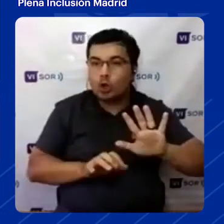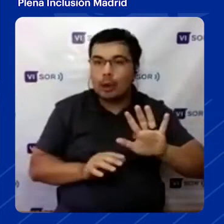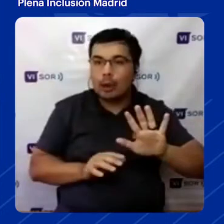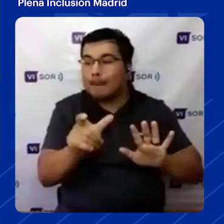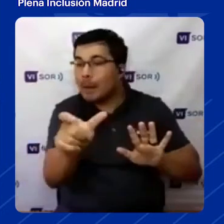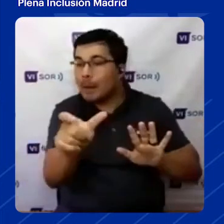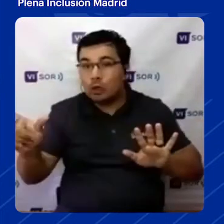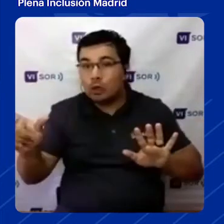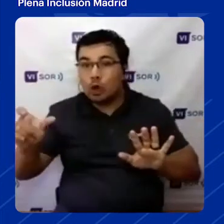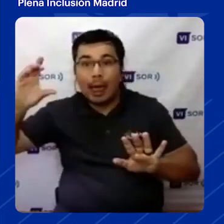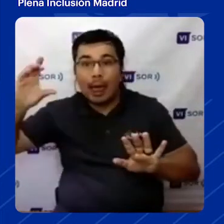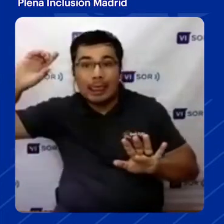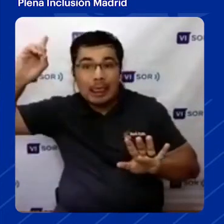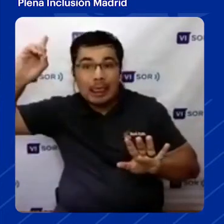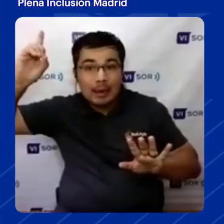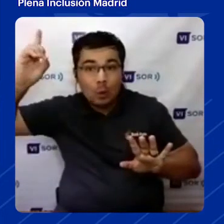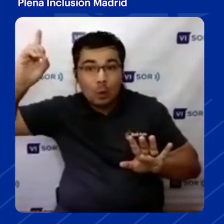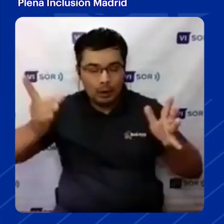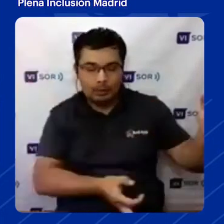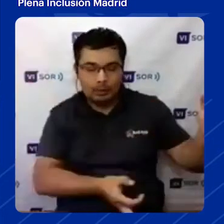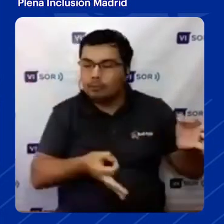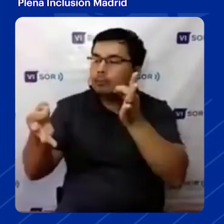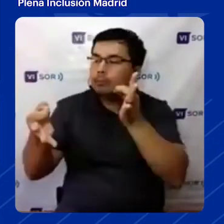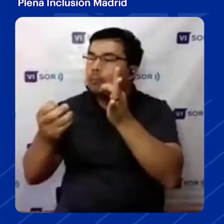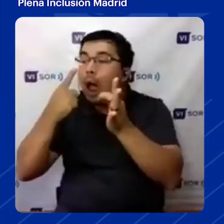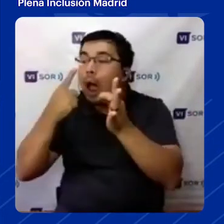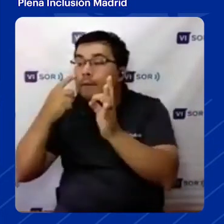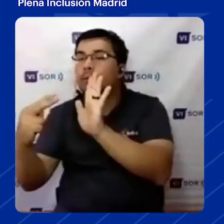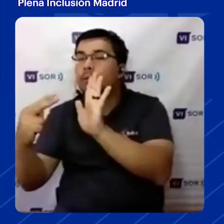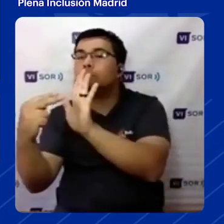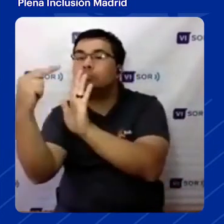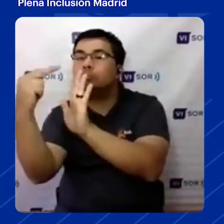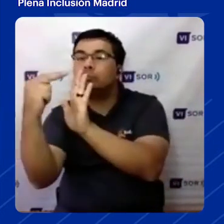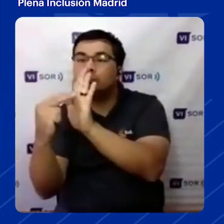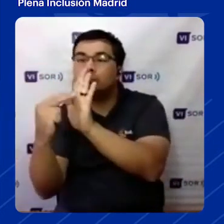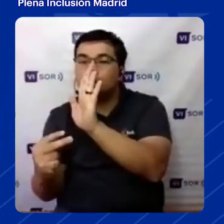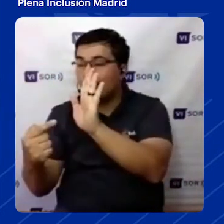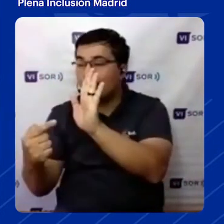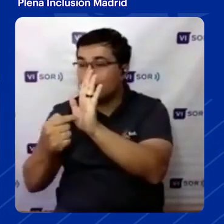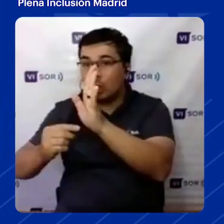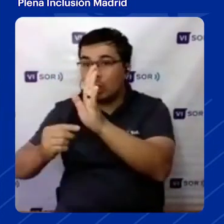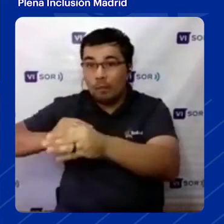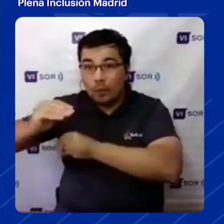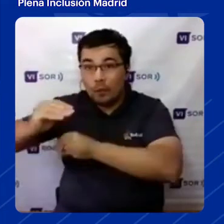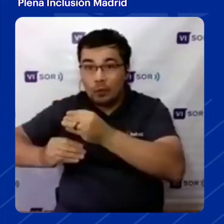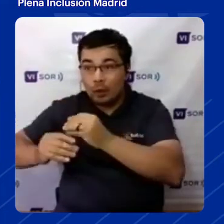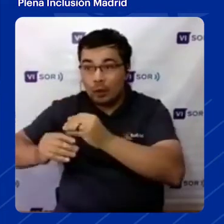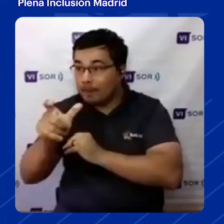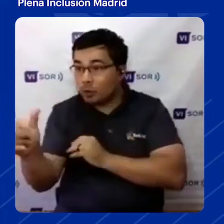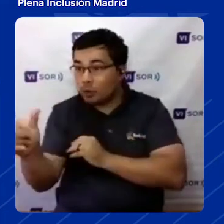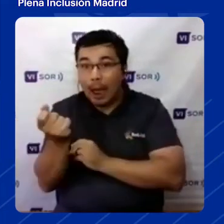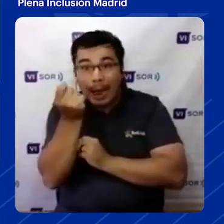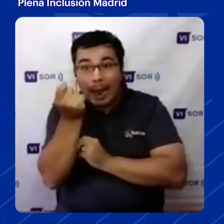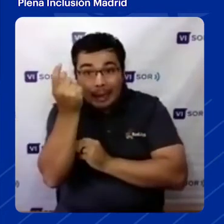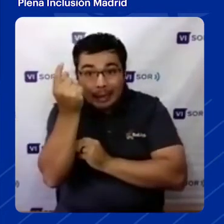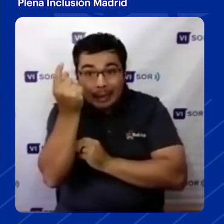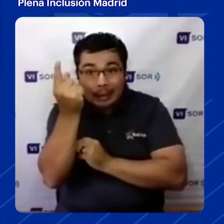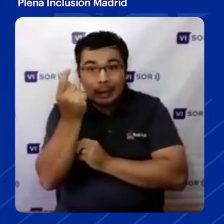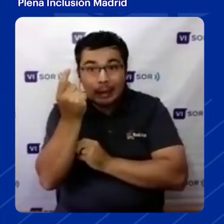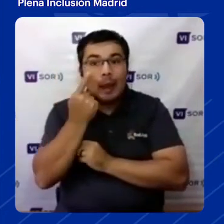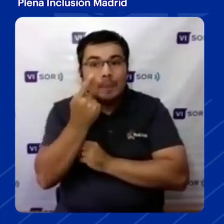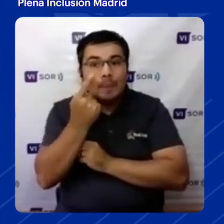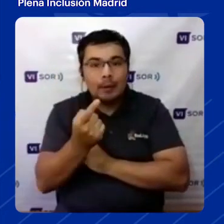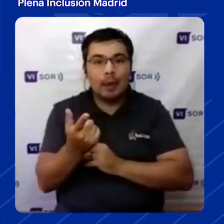para corroborar, para chequear que ese texto que hemos adaptado funcione y es comprensible. Y como ven, he subrayado, no es